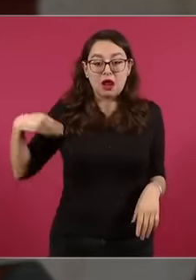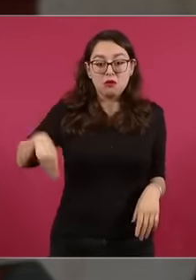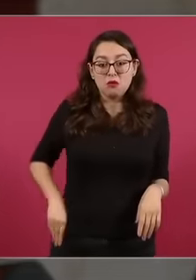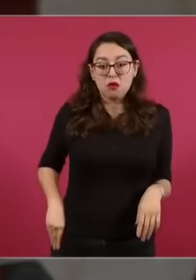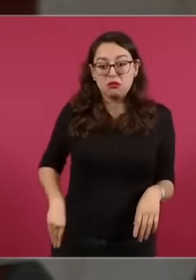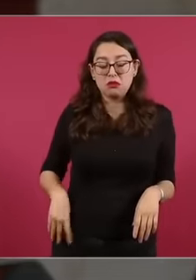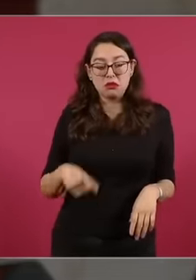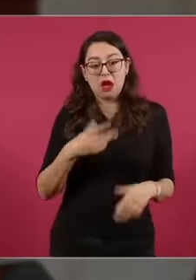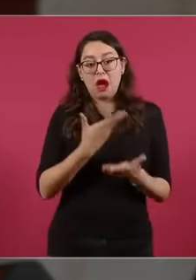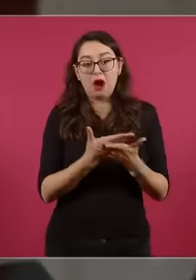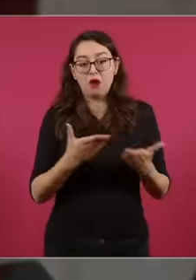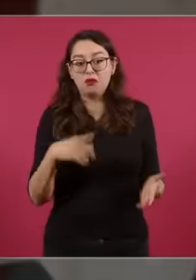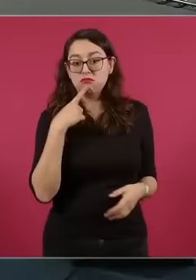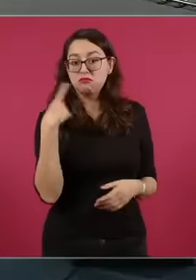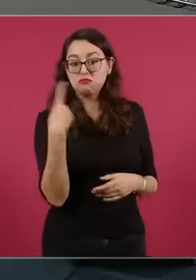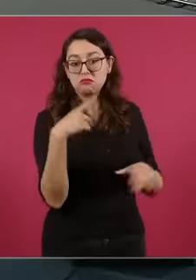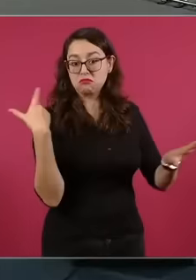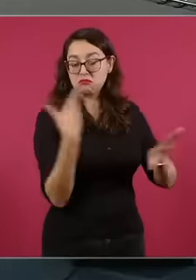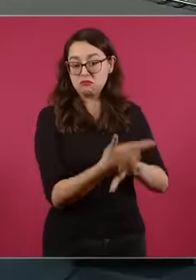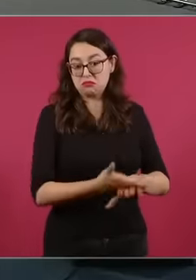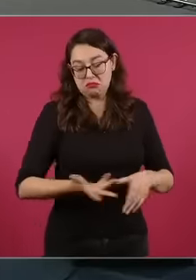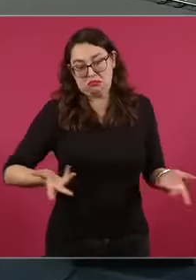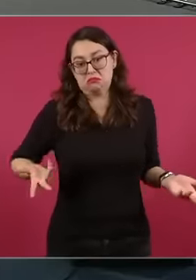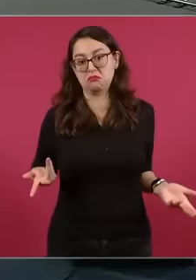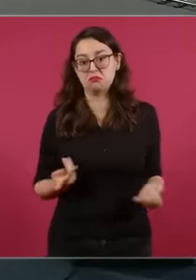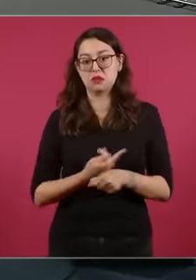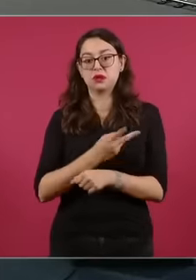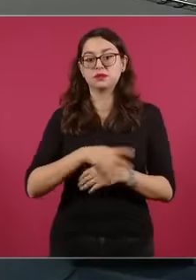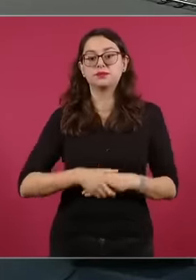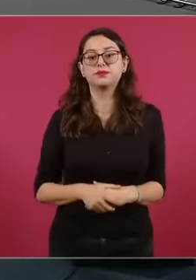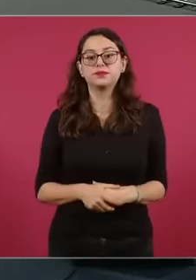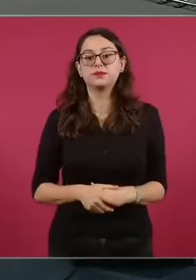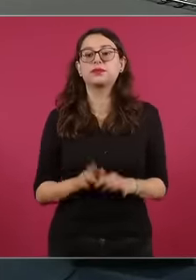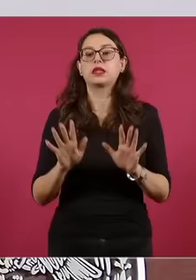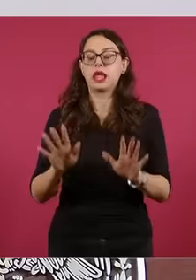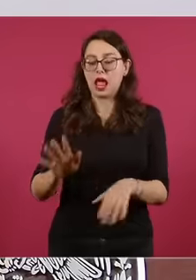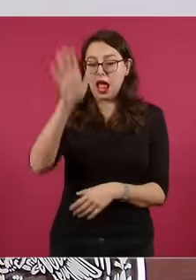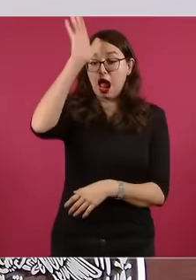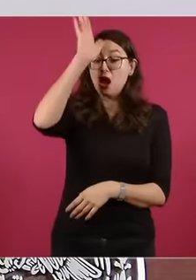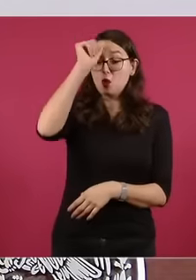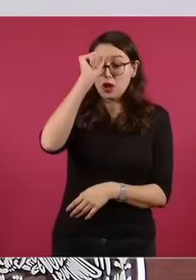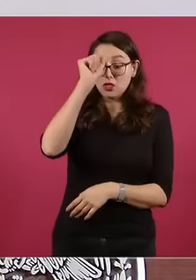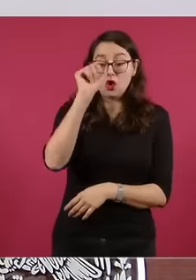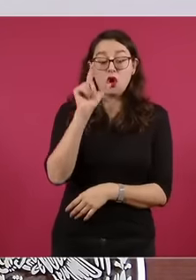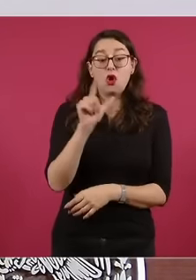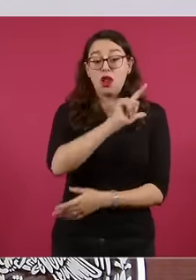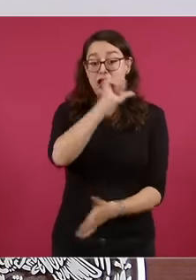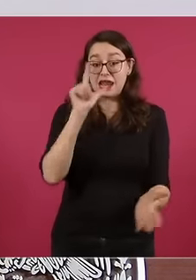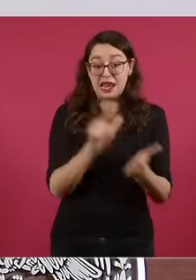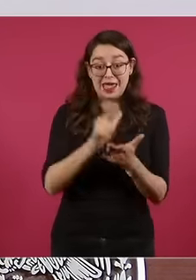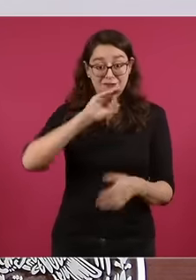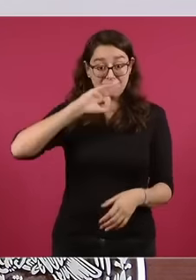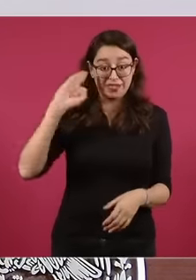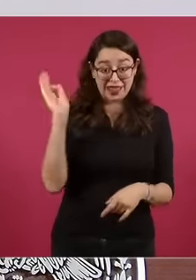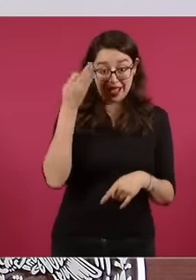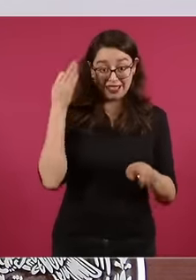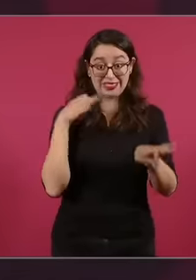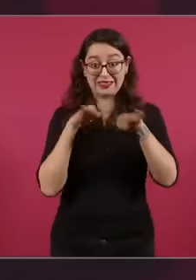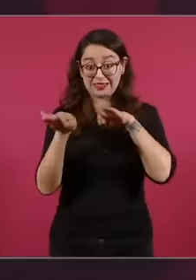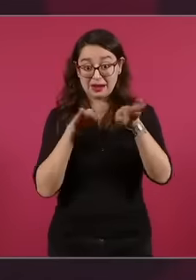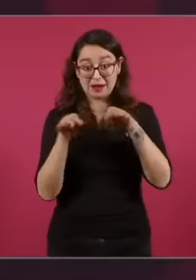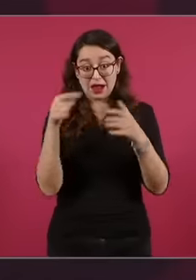El convenio que se hizo es el convenio conforme a la Ley Federal del Trabajo. Entonces, en ese caso, lo que se toma en cuenta